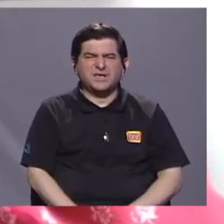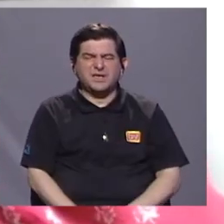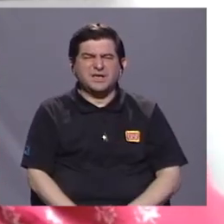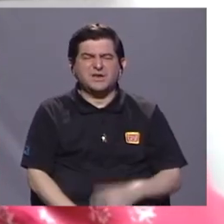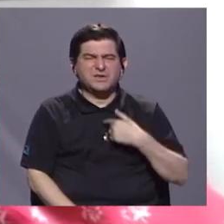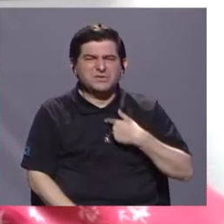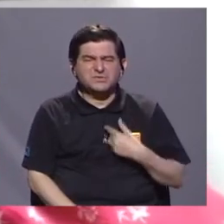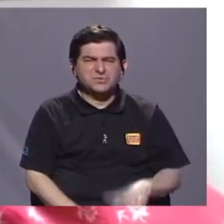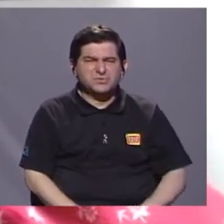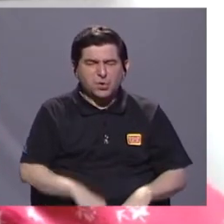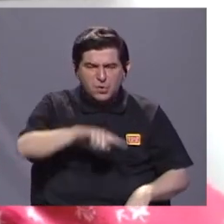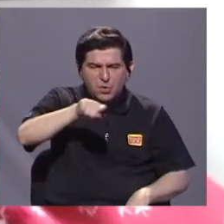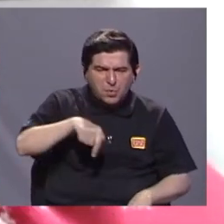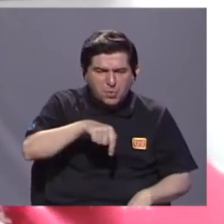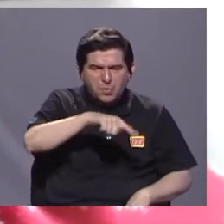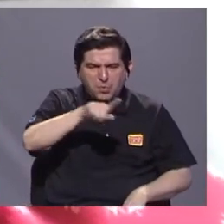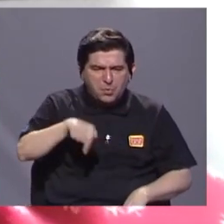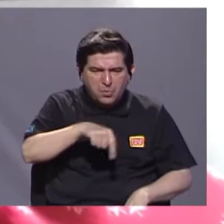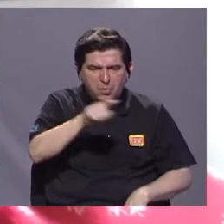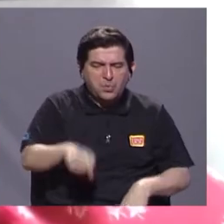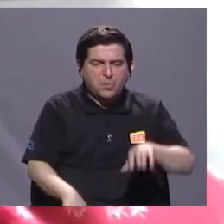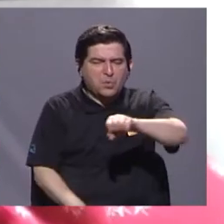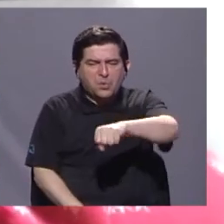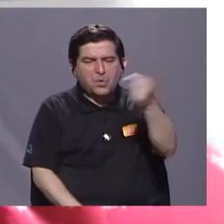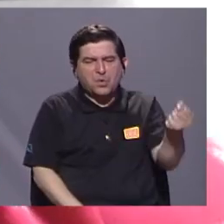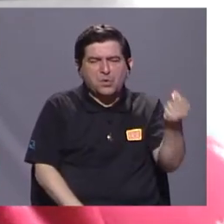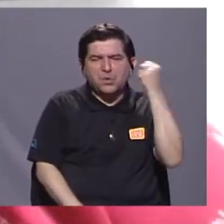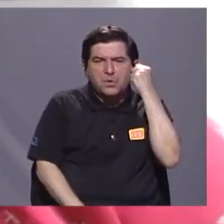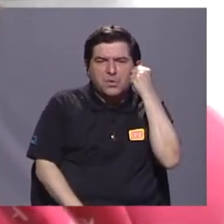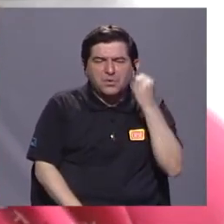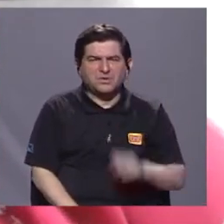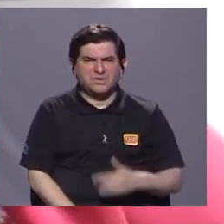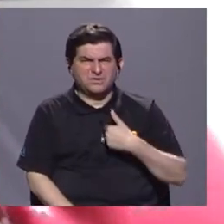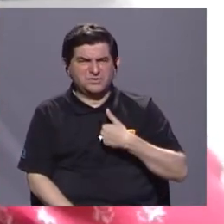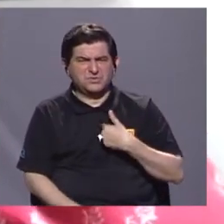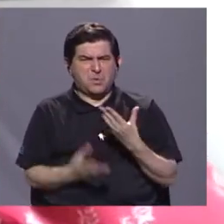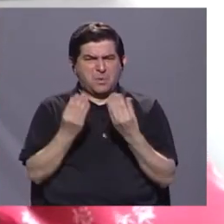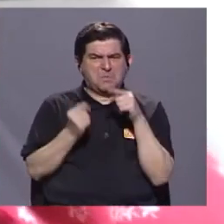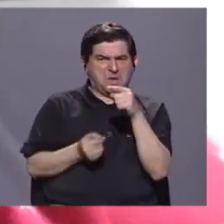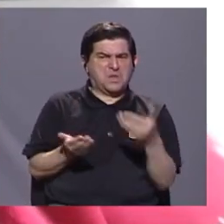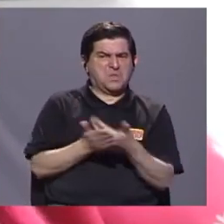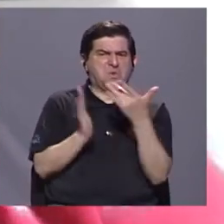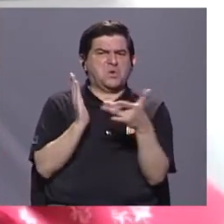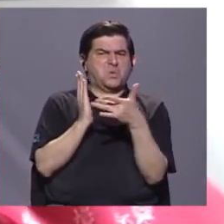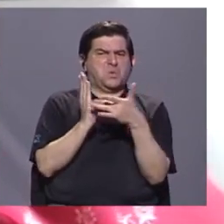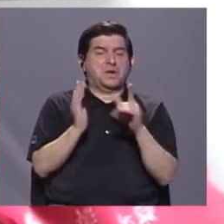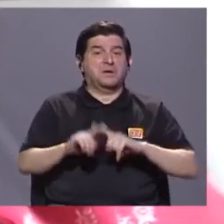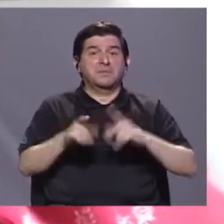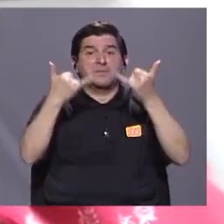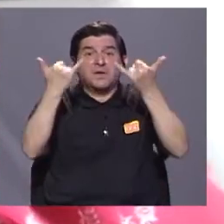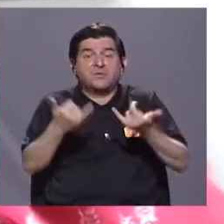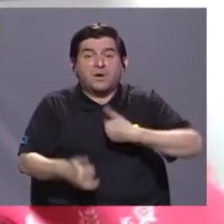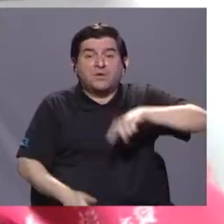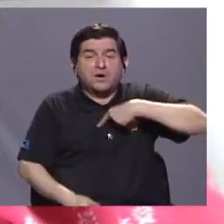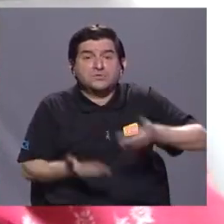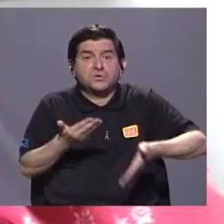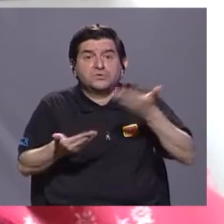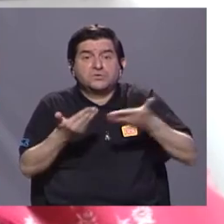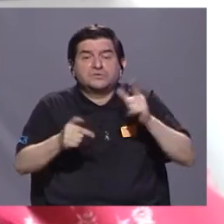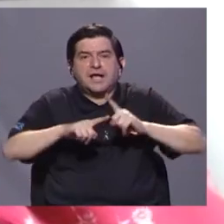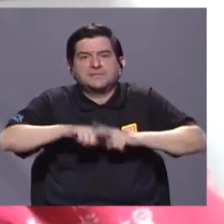disco y que está pegado en la en la mesa porque me da miedo esta nueva tecnología pero sin embargo ahora somos casi prácticamente